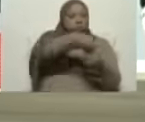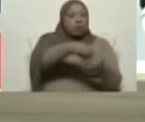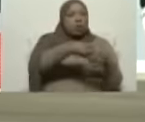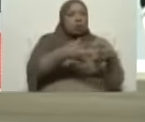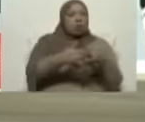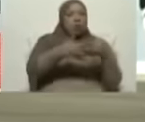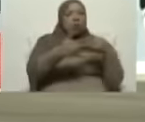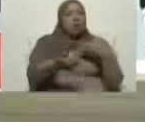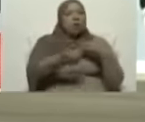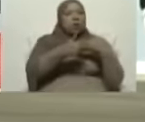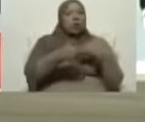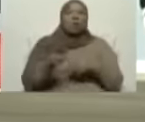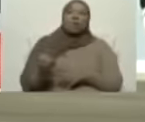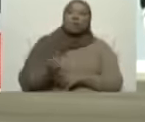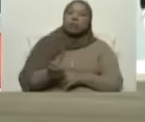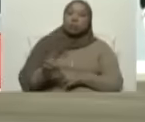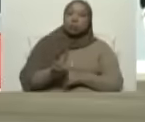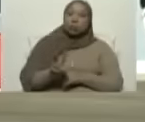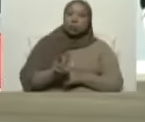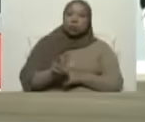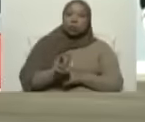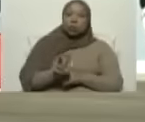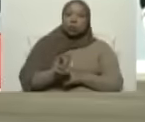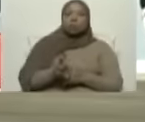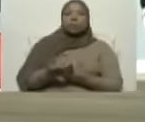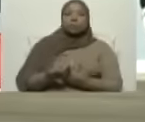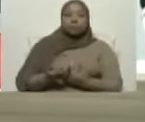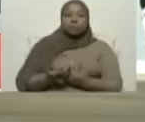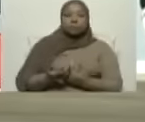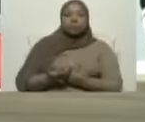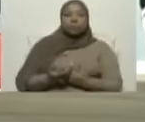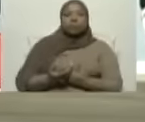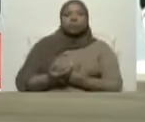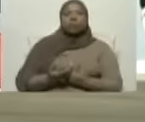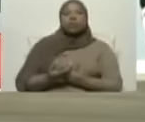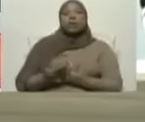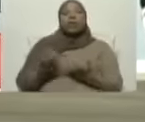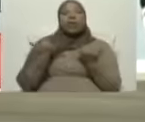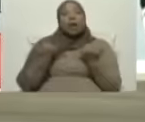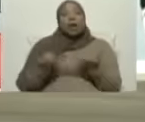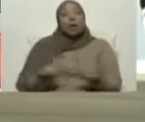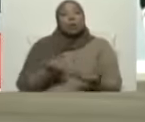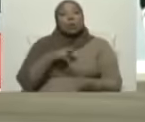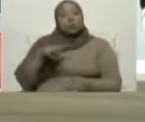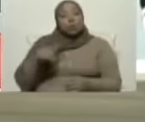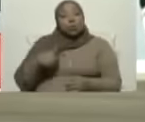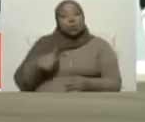contra Venezuela, no siendo en consecuencia